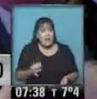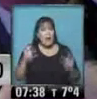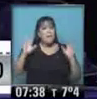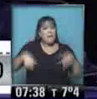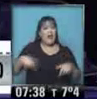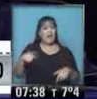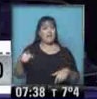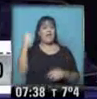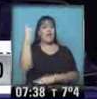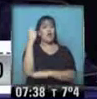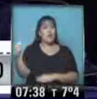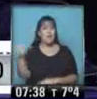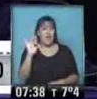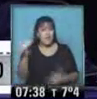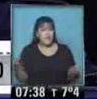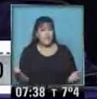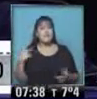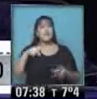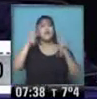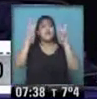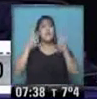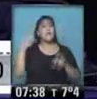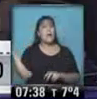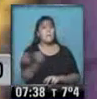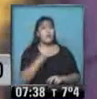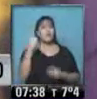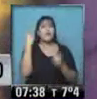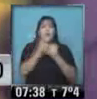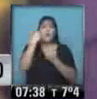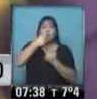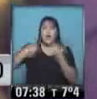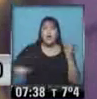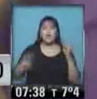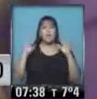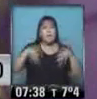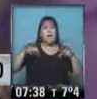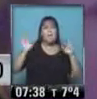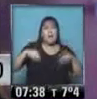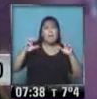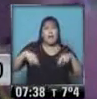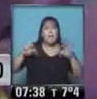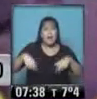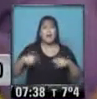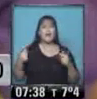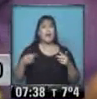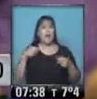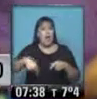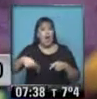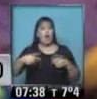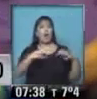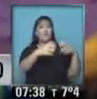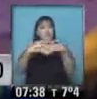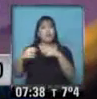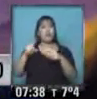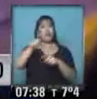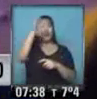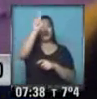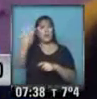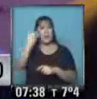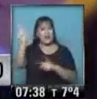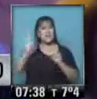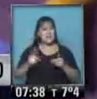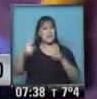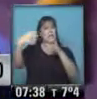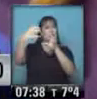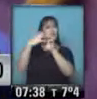una cuestión central. Se han tomado muchísimas medidas encaminadas, y estamos discutiéndolo hasta en foros internacionales,